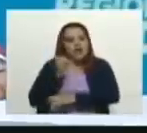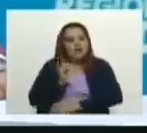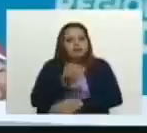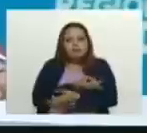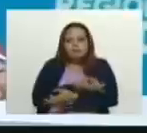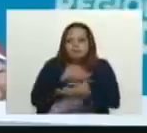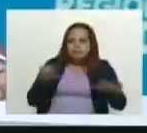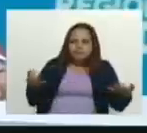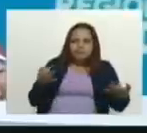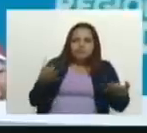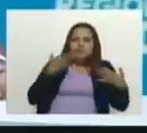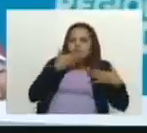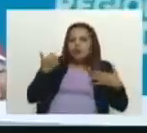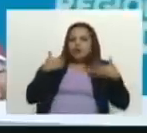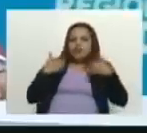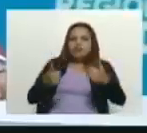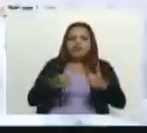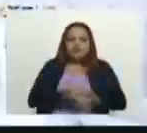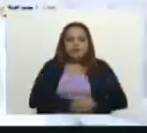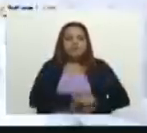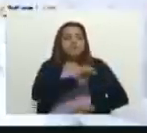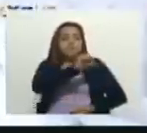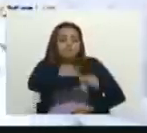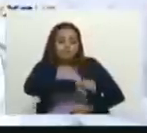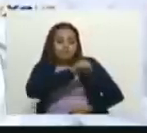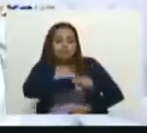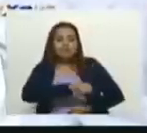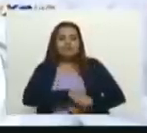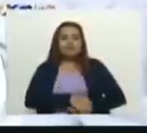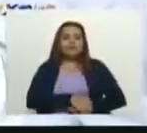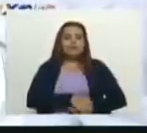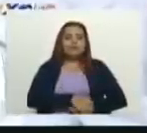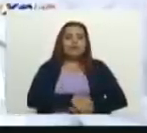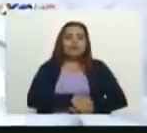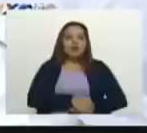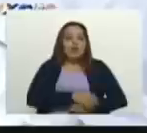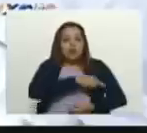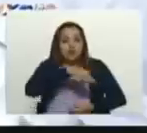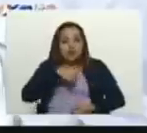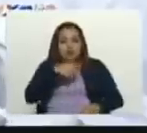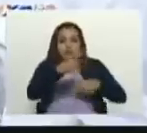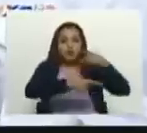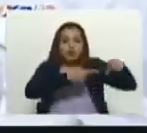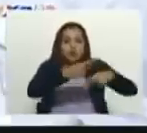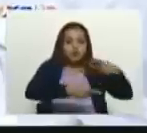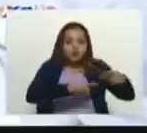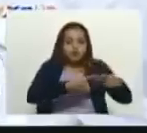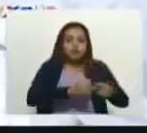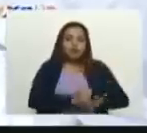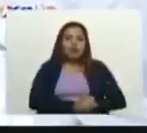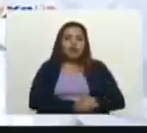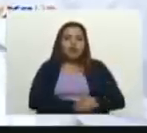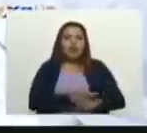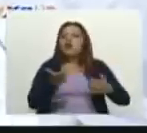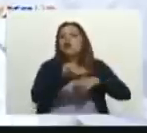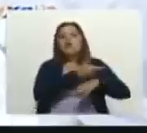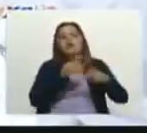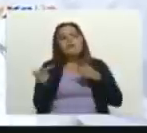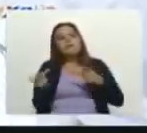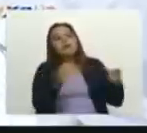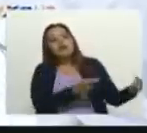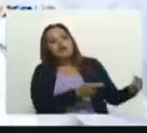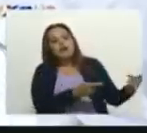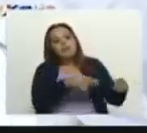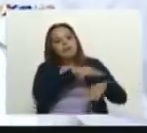lo máximo para la salud. Sí, entonces, y estamos ahorita en ese proceso. Cuando el gobernador invitó